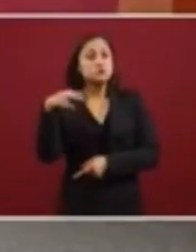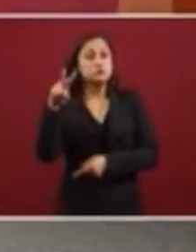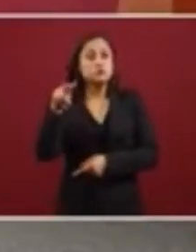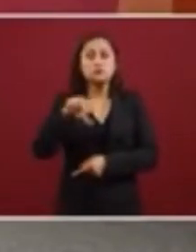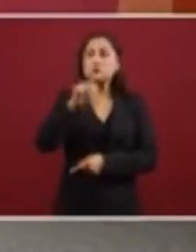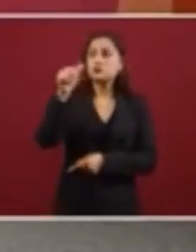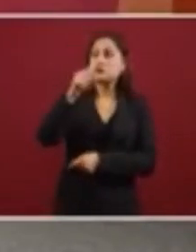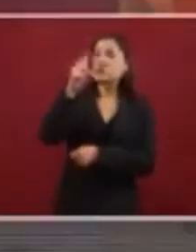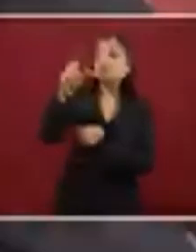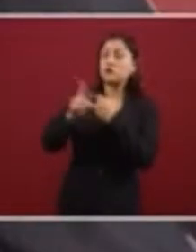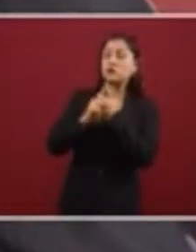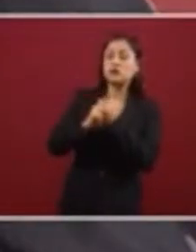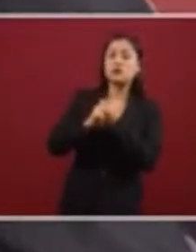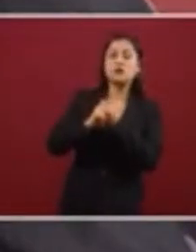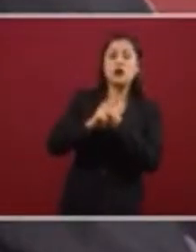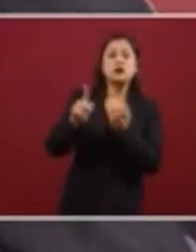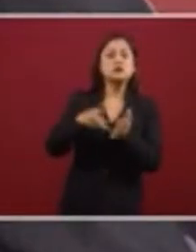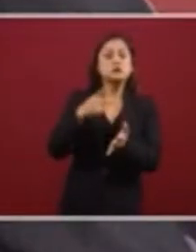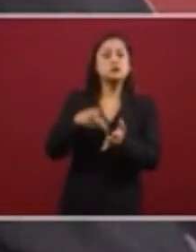extranjero,